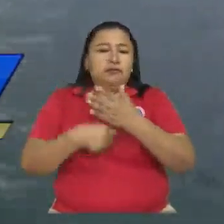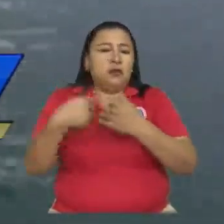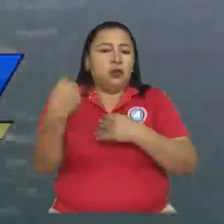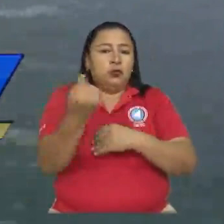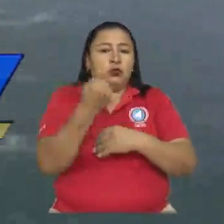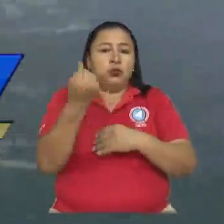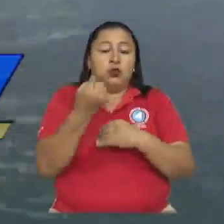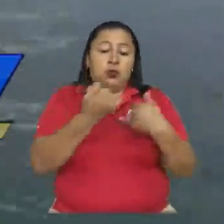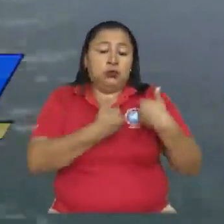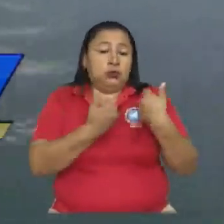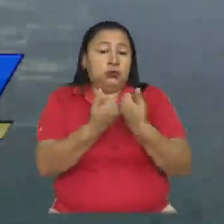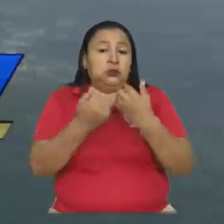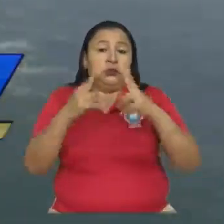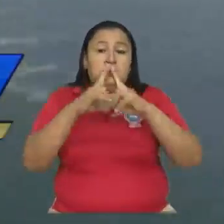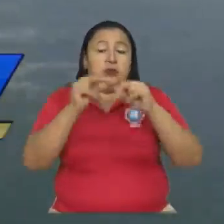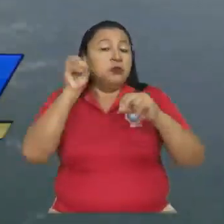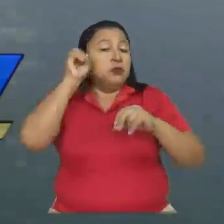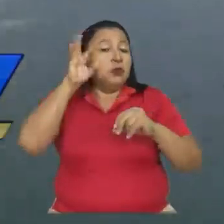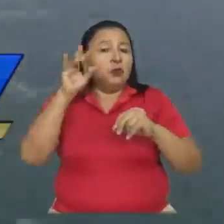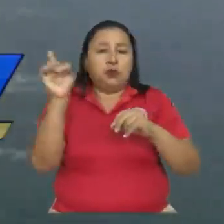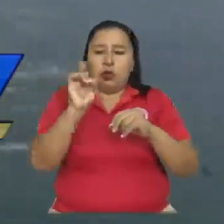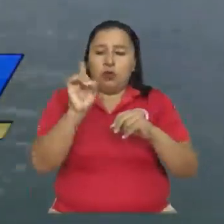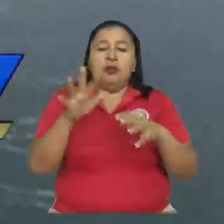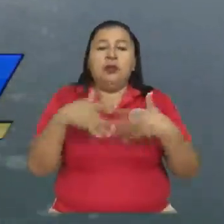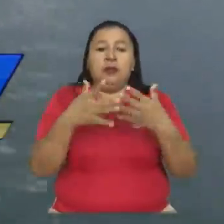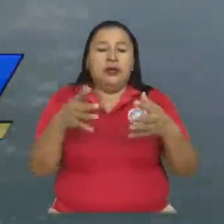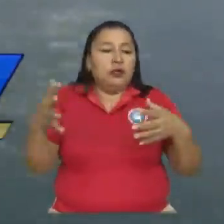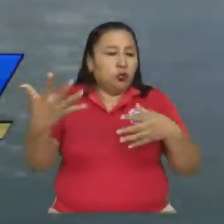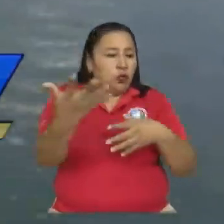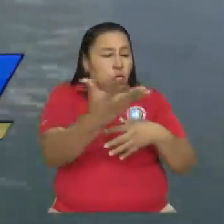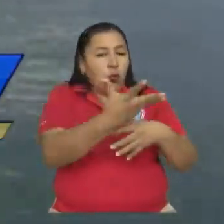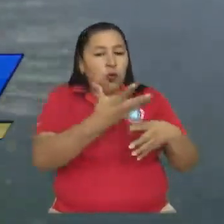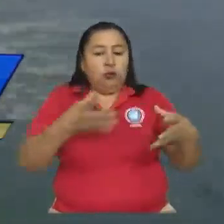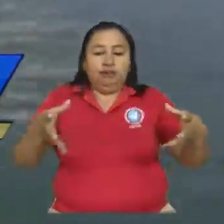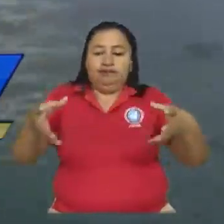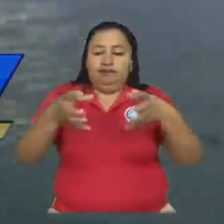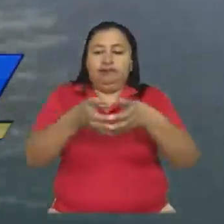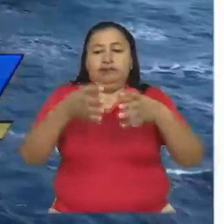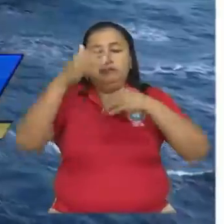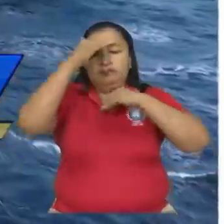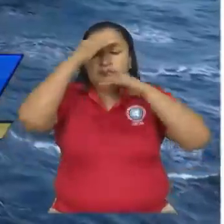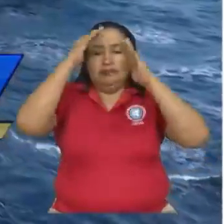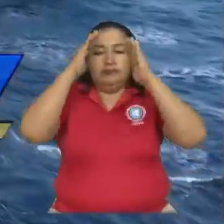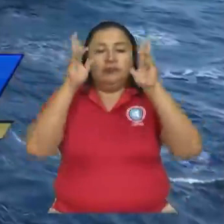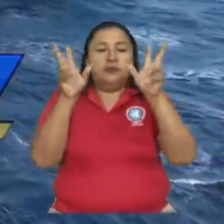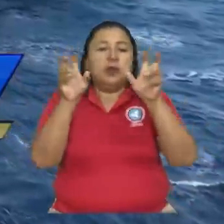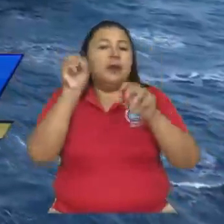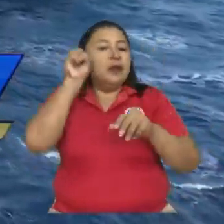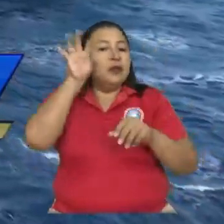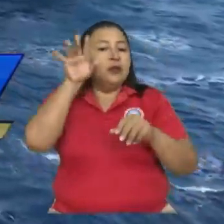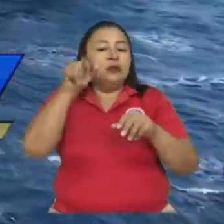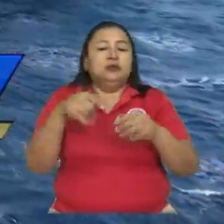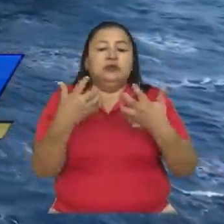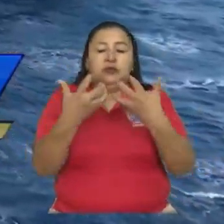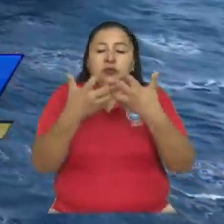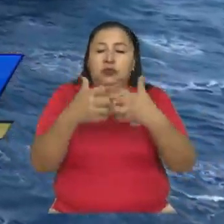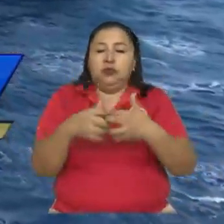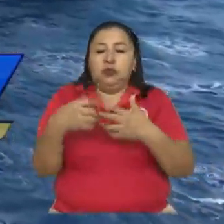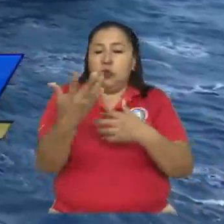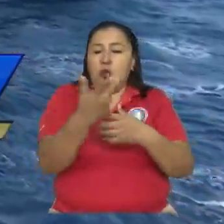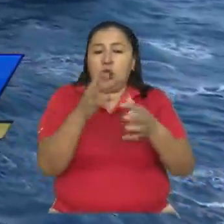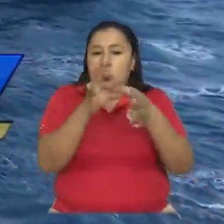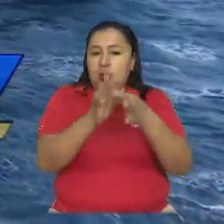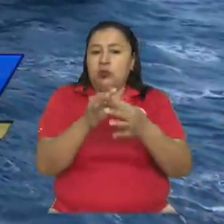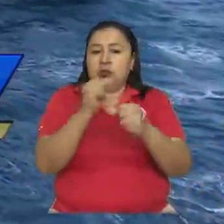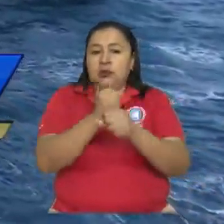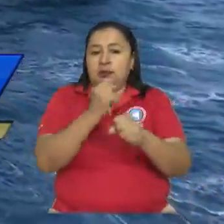del Instituto Nicaragüense de Turismo, sino del sector privado también, de la articulación